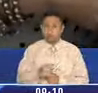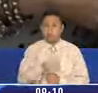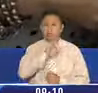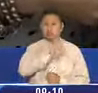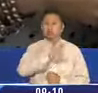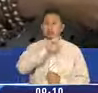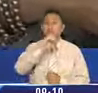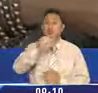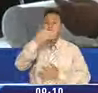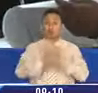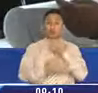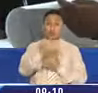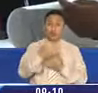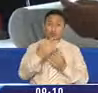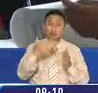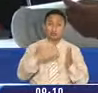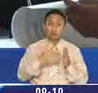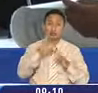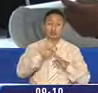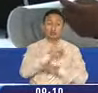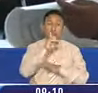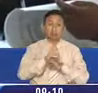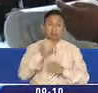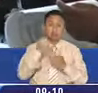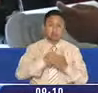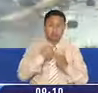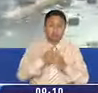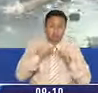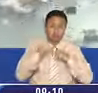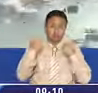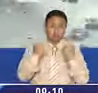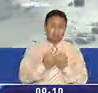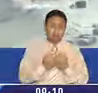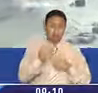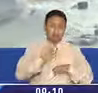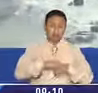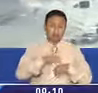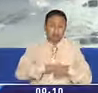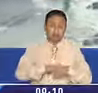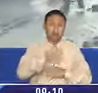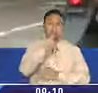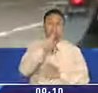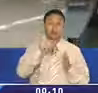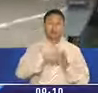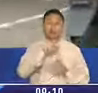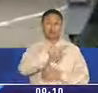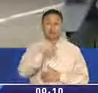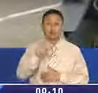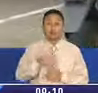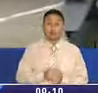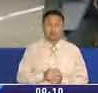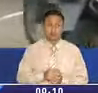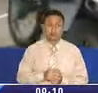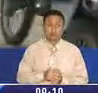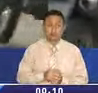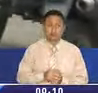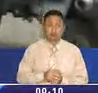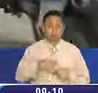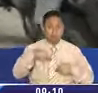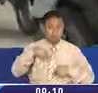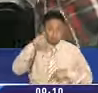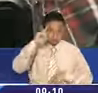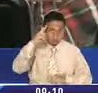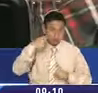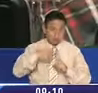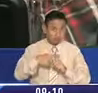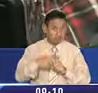500 procesos judiciales en contra de dirigentes y luchadores sociales por el paro de 2022, mismos que tampoco llegaron a tener una respuesta